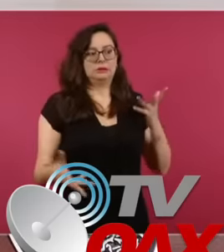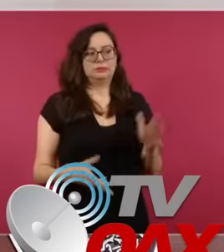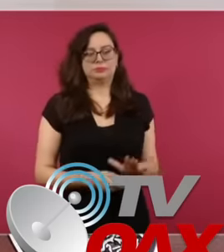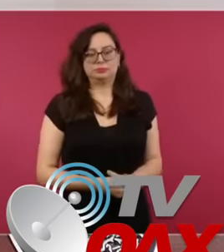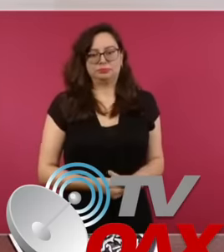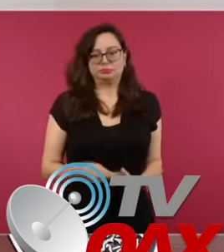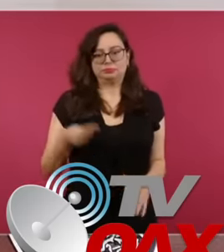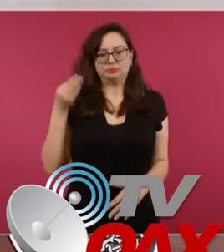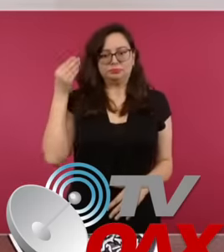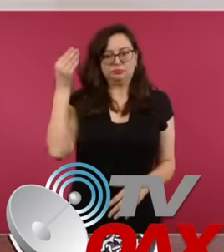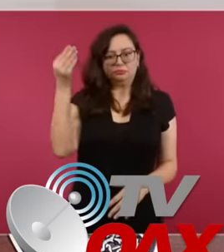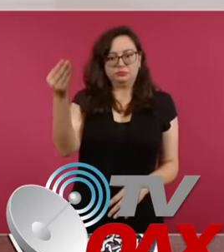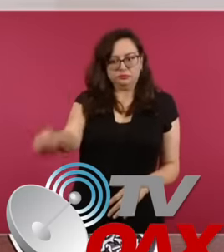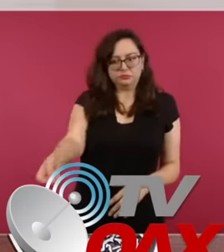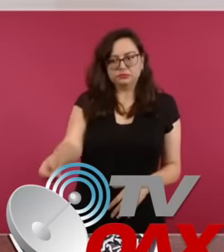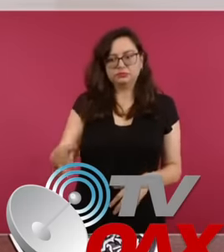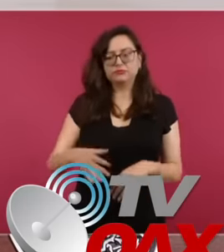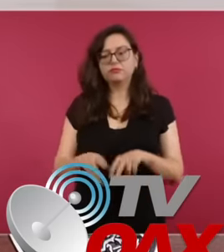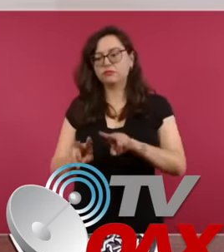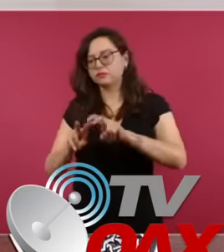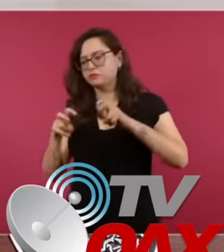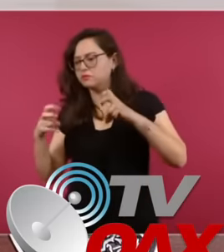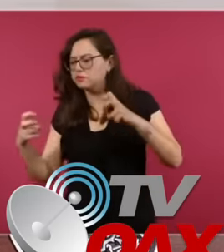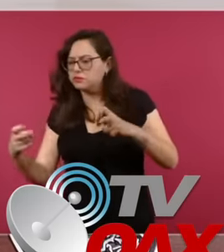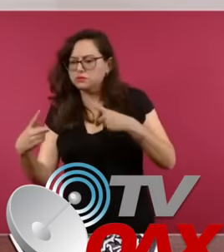y otros dos ministros